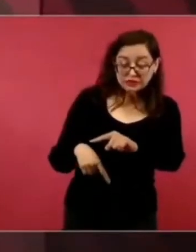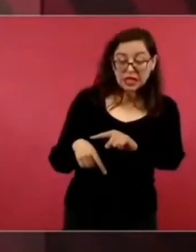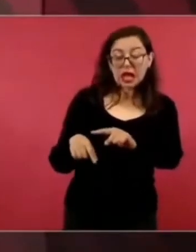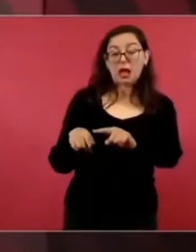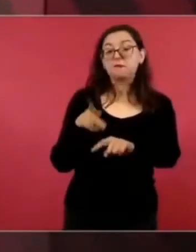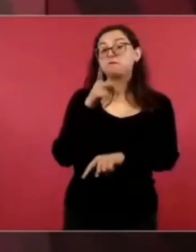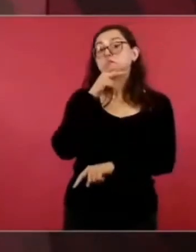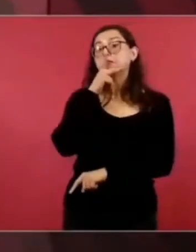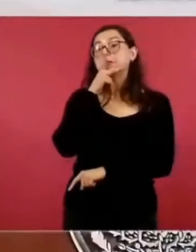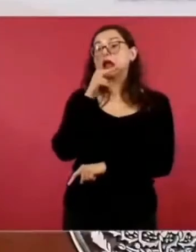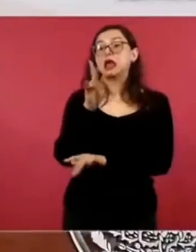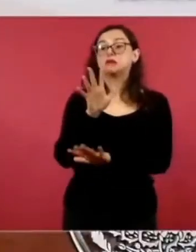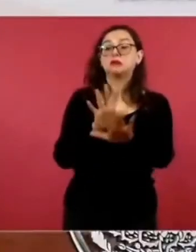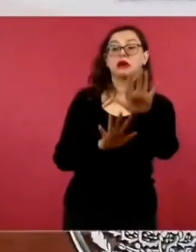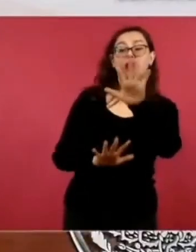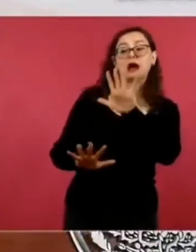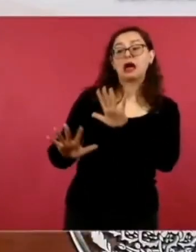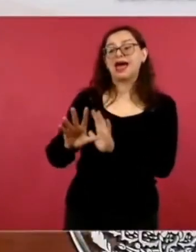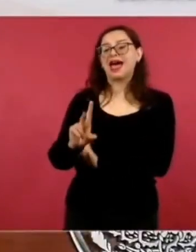a la privatización,